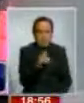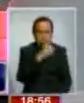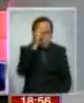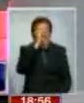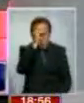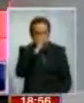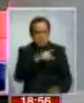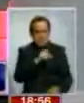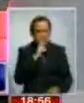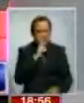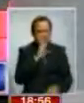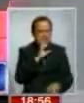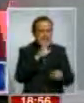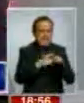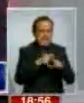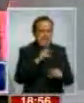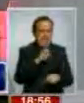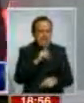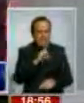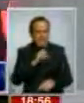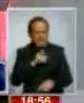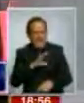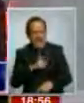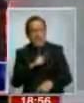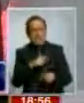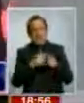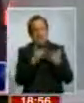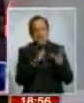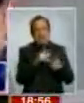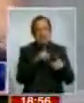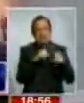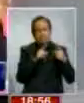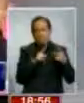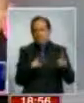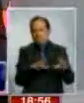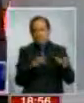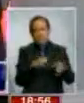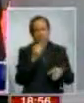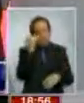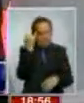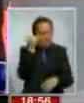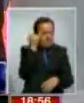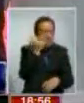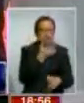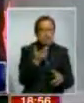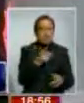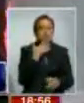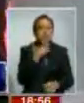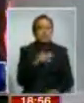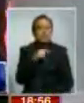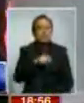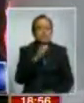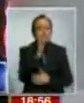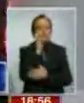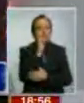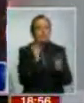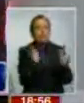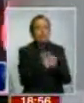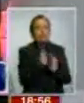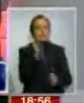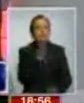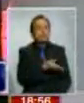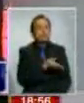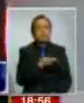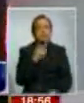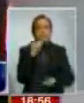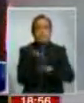qué? Porque tenemos ex radicales, ex liberales, ex conservadores, ex social cristianos, ex nacionalistas. Todos tienen idea. ¿Por qué suspendimos hoy día el Consejo? Porque nos